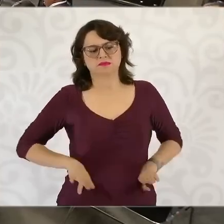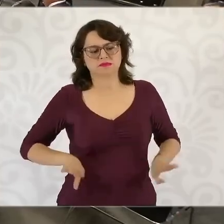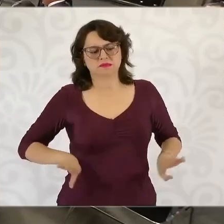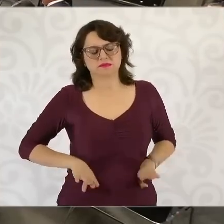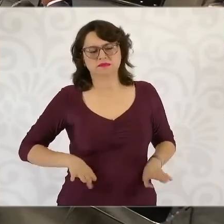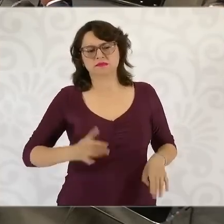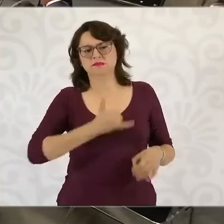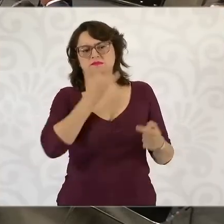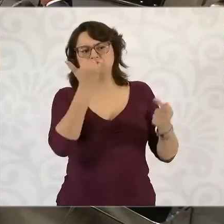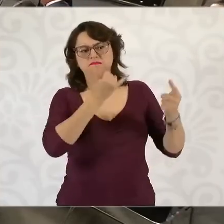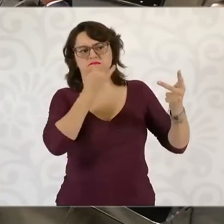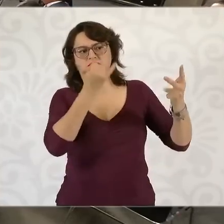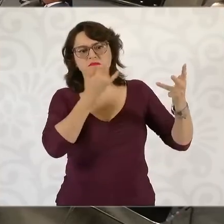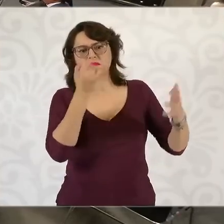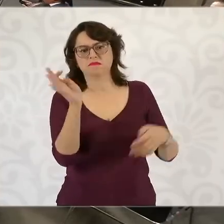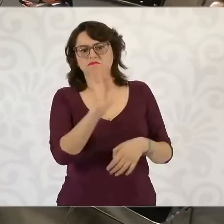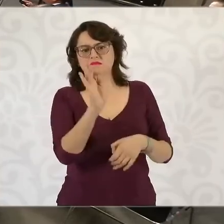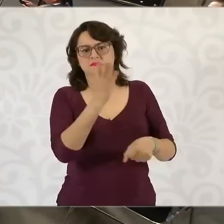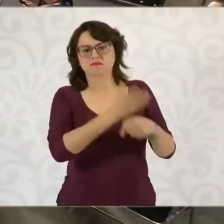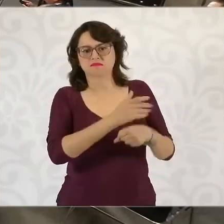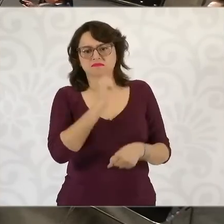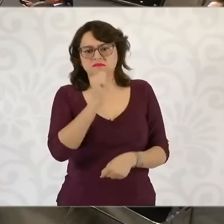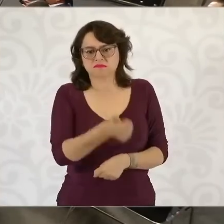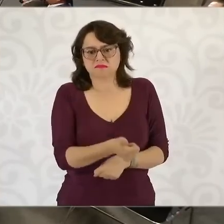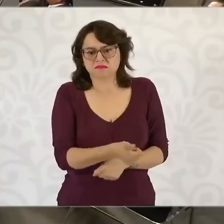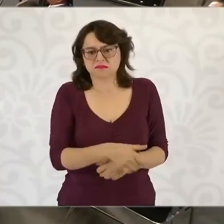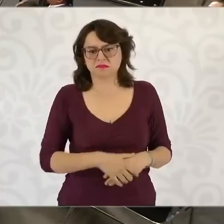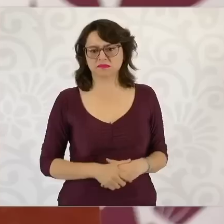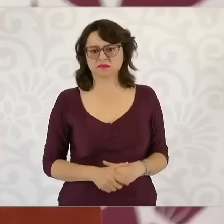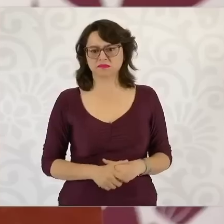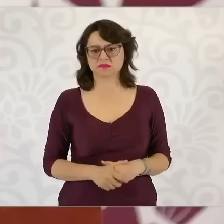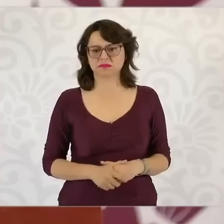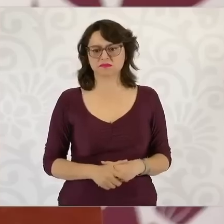quedar impunes? A ver,